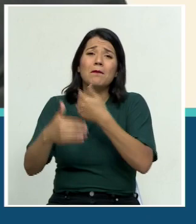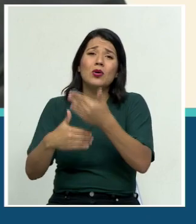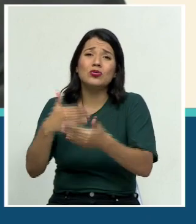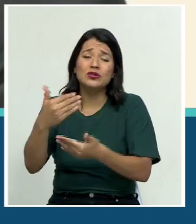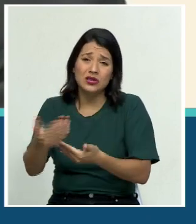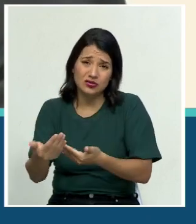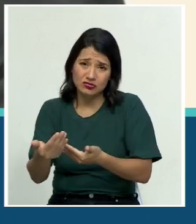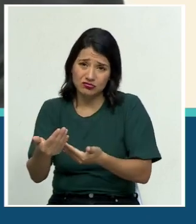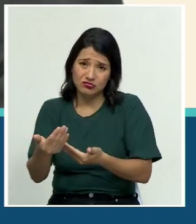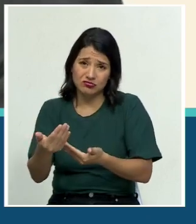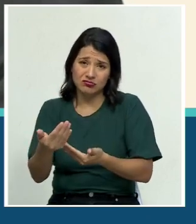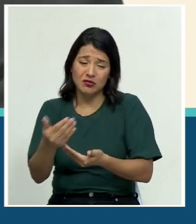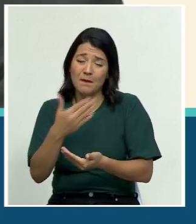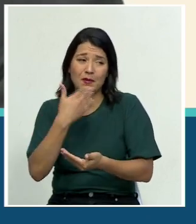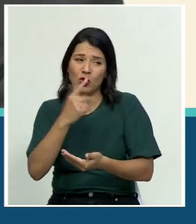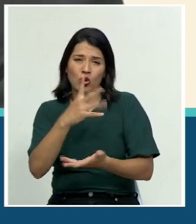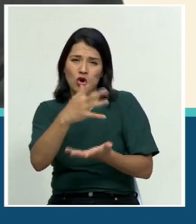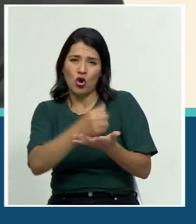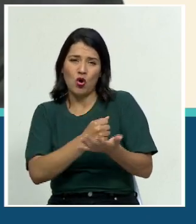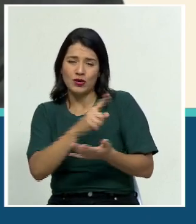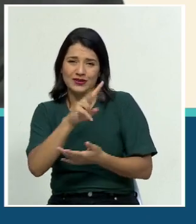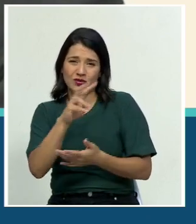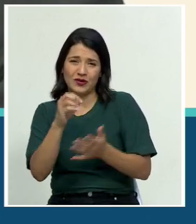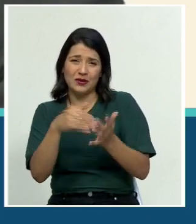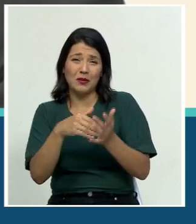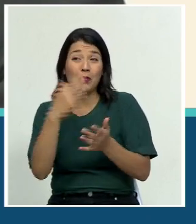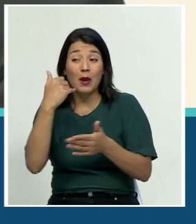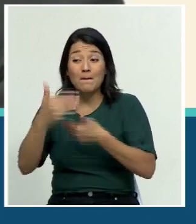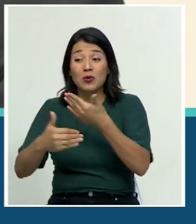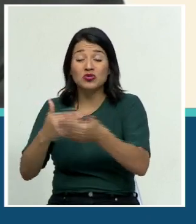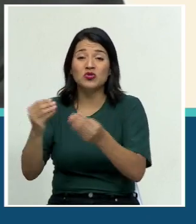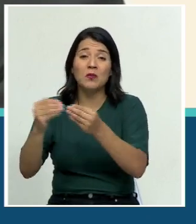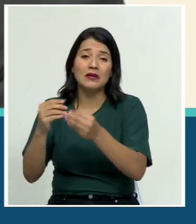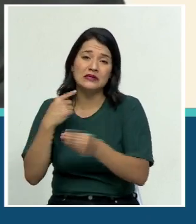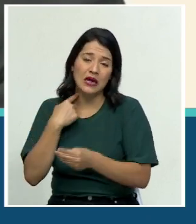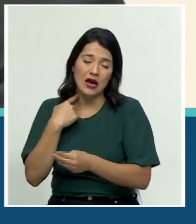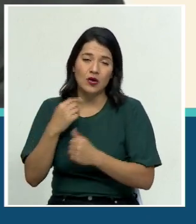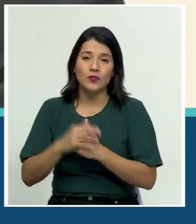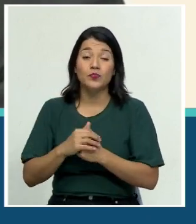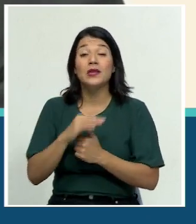recuperar. Y se está a la espera de tratar de recuperar